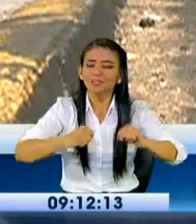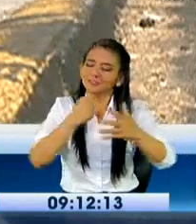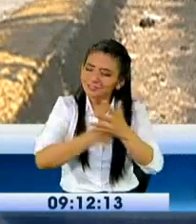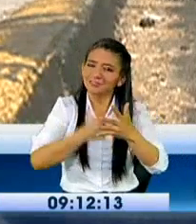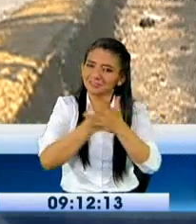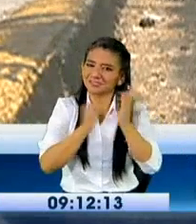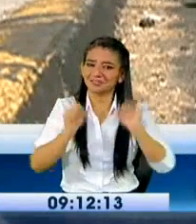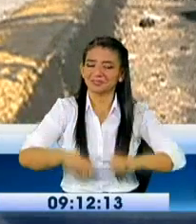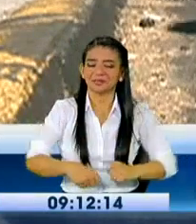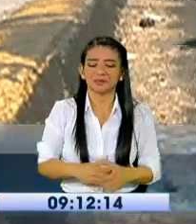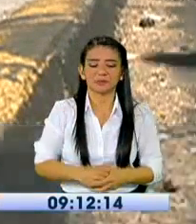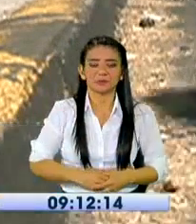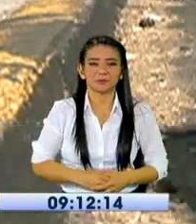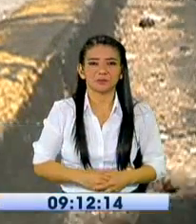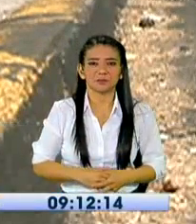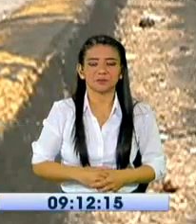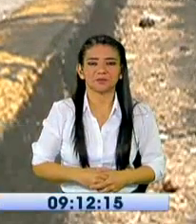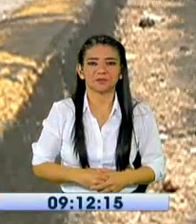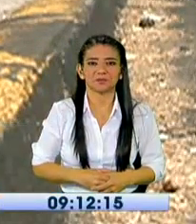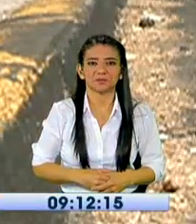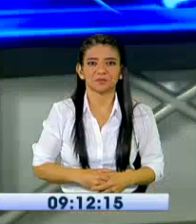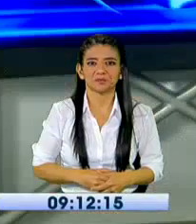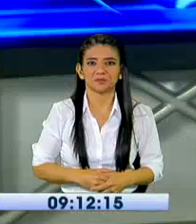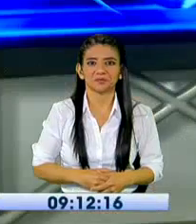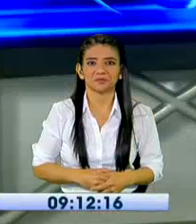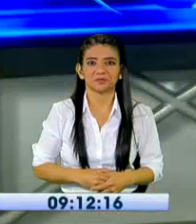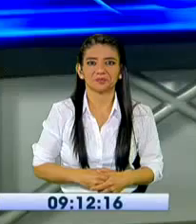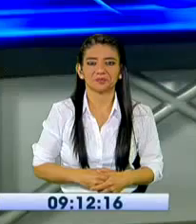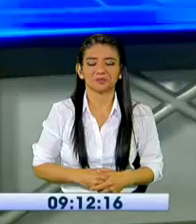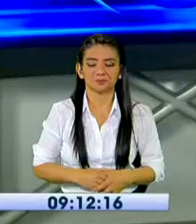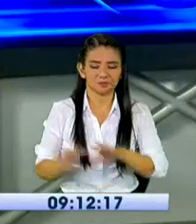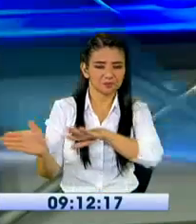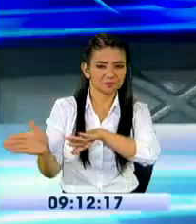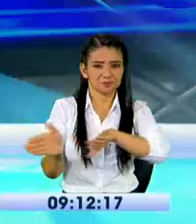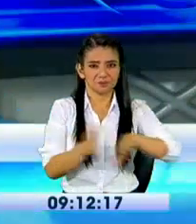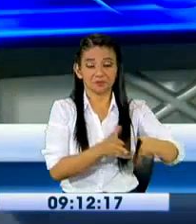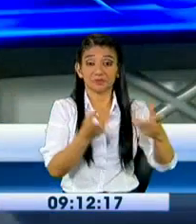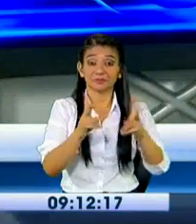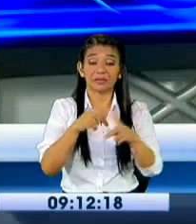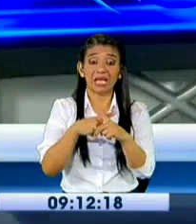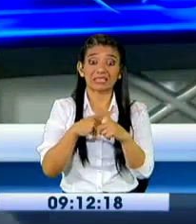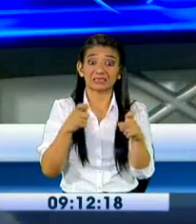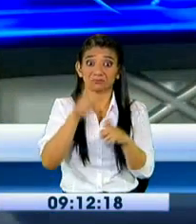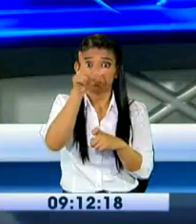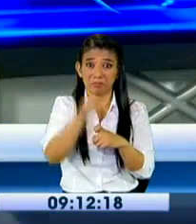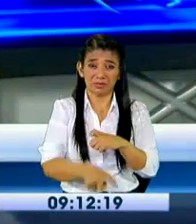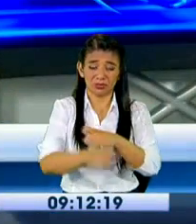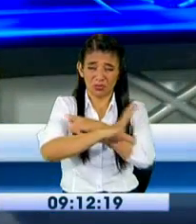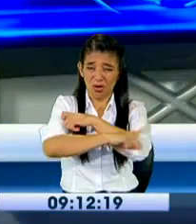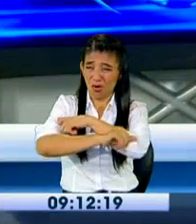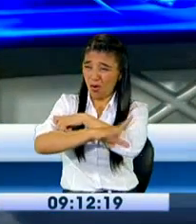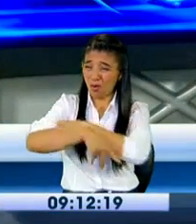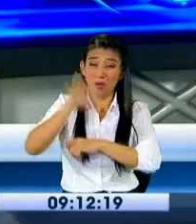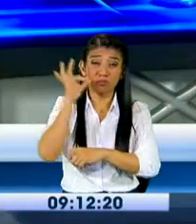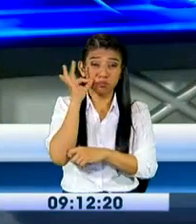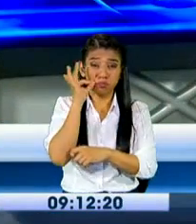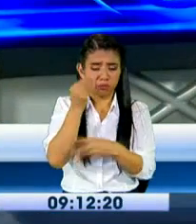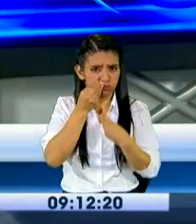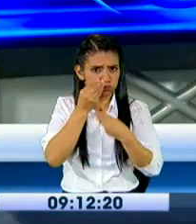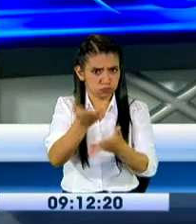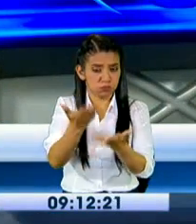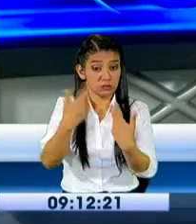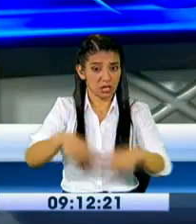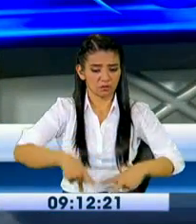dedicación, informó Cristina Herrera. Así también un ex delincuente habló para nuestra cámara y confiesa que vivió más